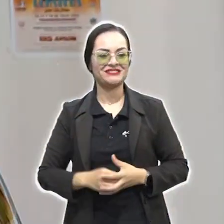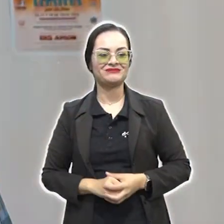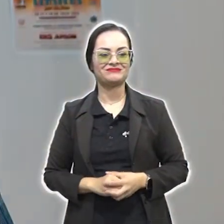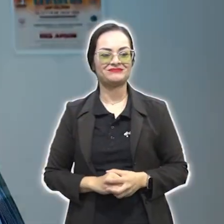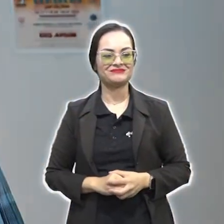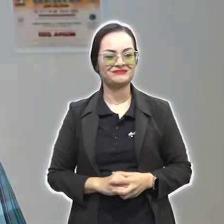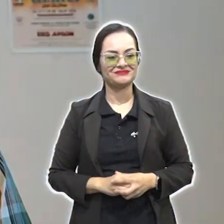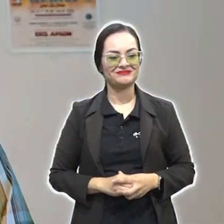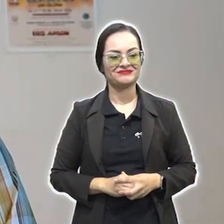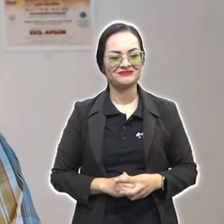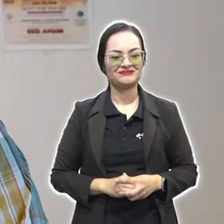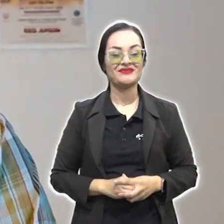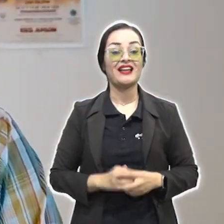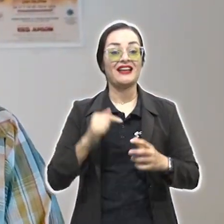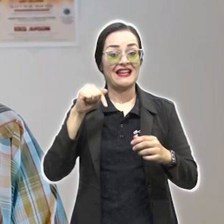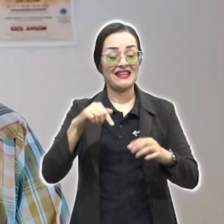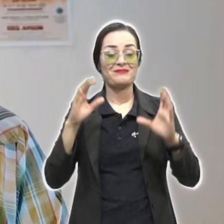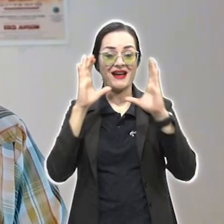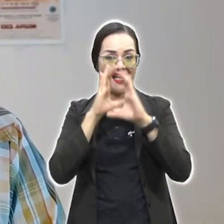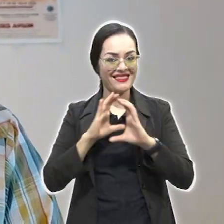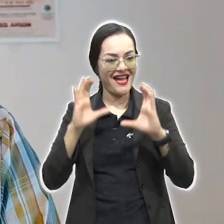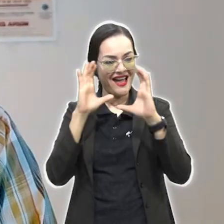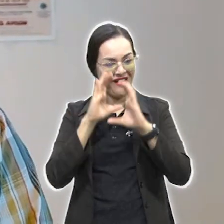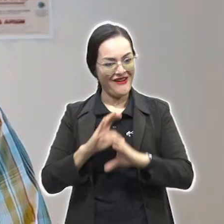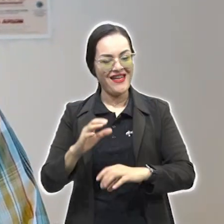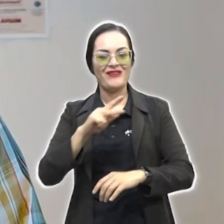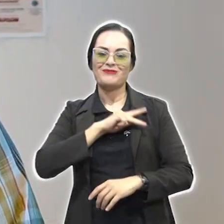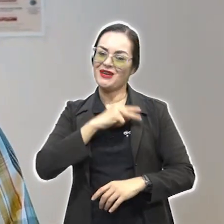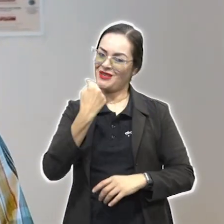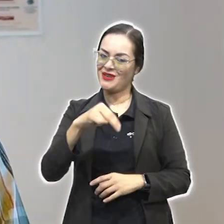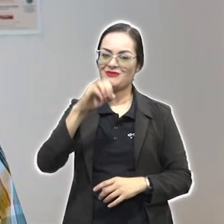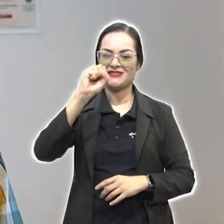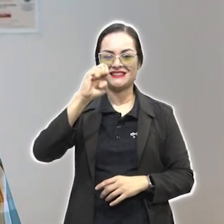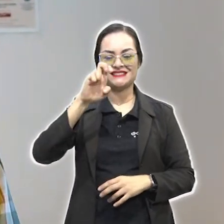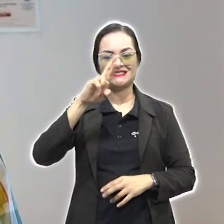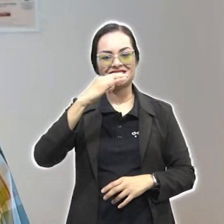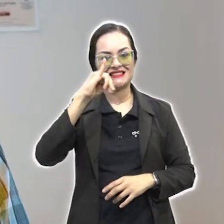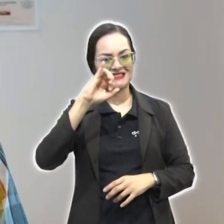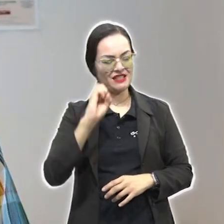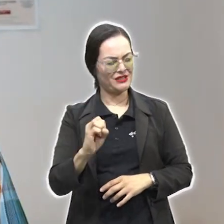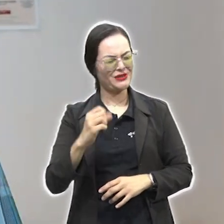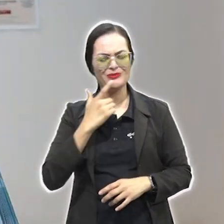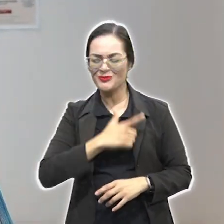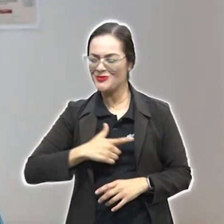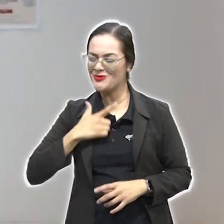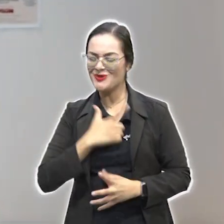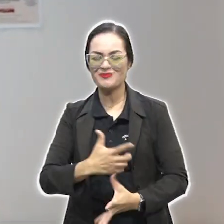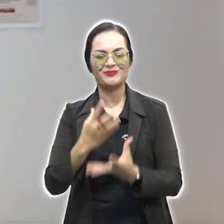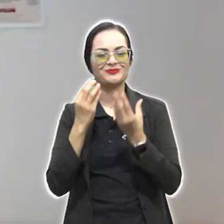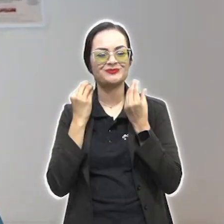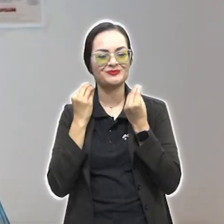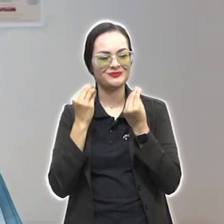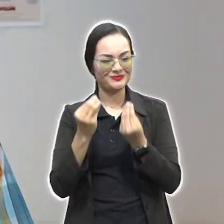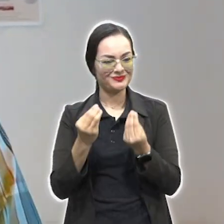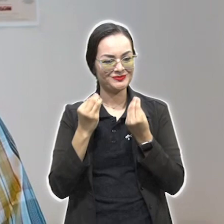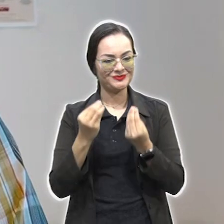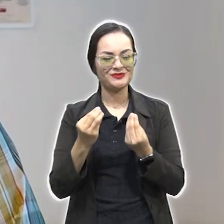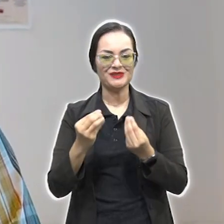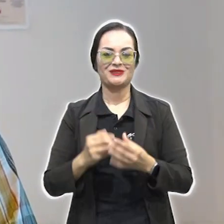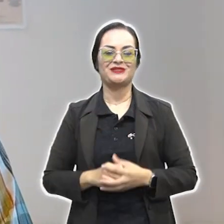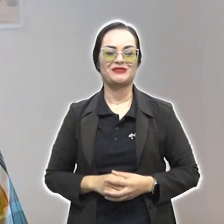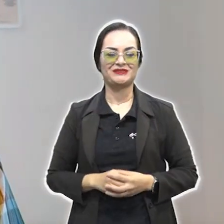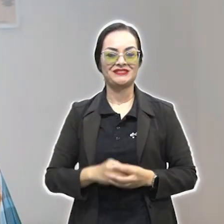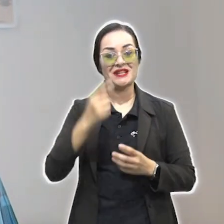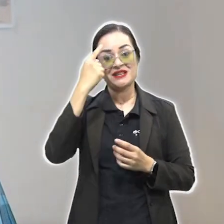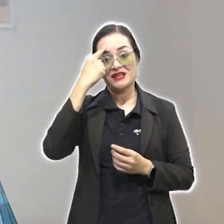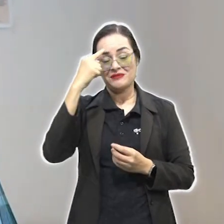Ok, no, pues para nosotros como la hora del rancho y un servidor Sergio Avilés y todo el equipo, para nosotros es un gusto abrir las puertas